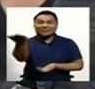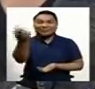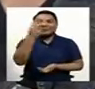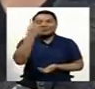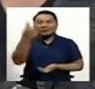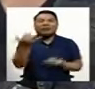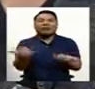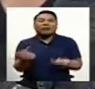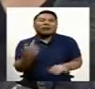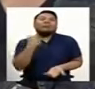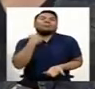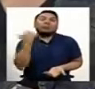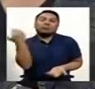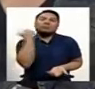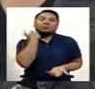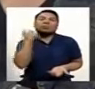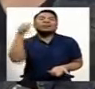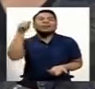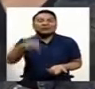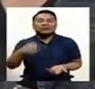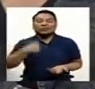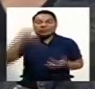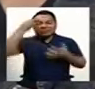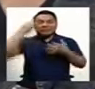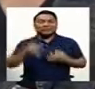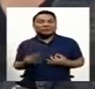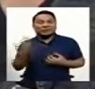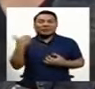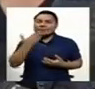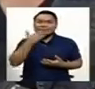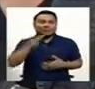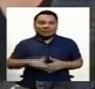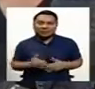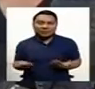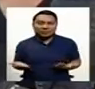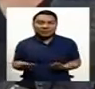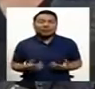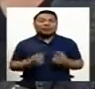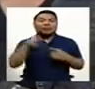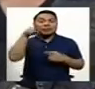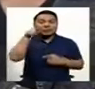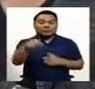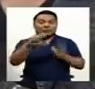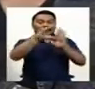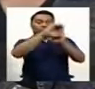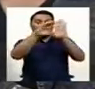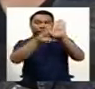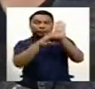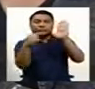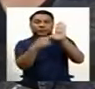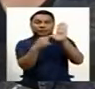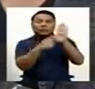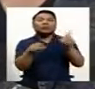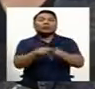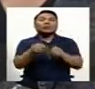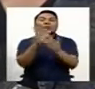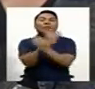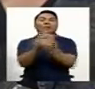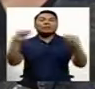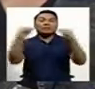las consecuencias de esta decisión. La Constitución y la